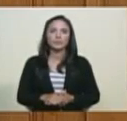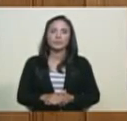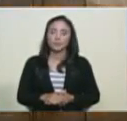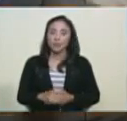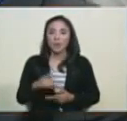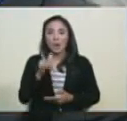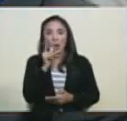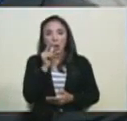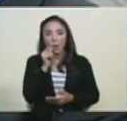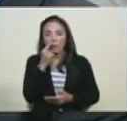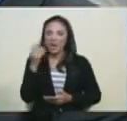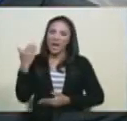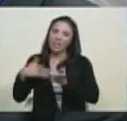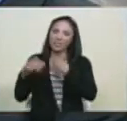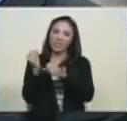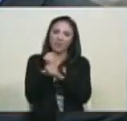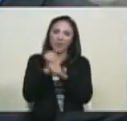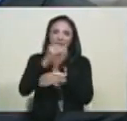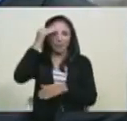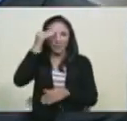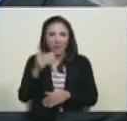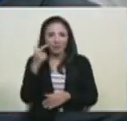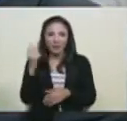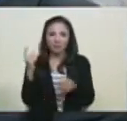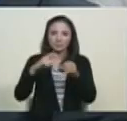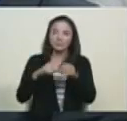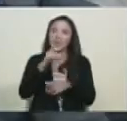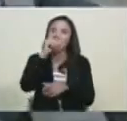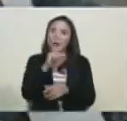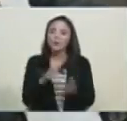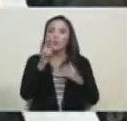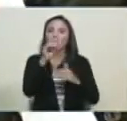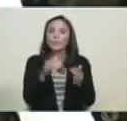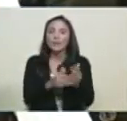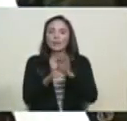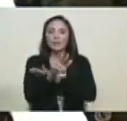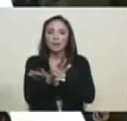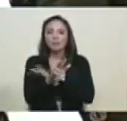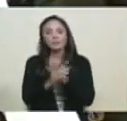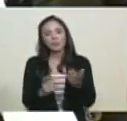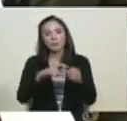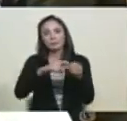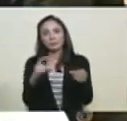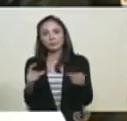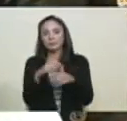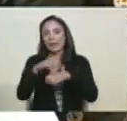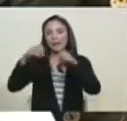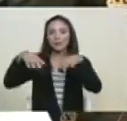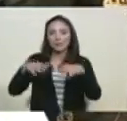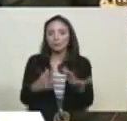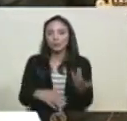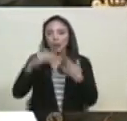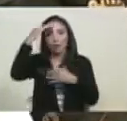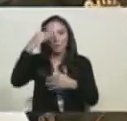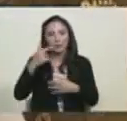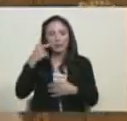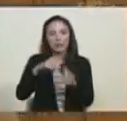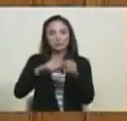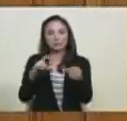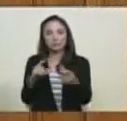Un sargento retirado de la Guardia Nacional, se retiró en el año 2013. Juan Carlos Monasterio, alias